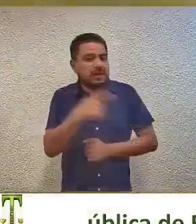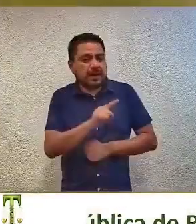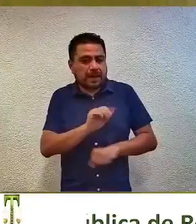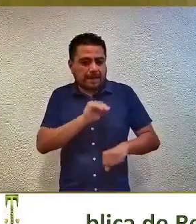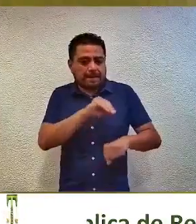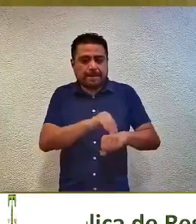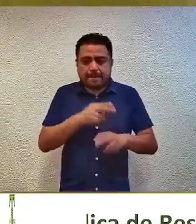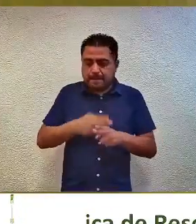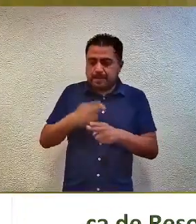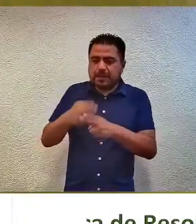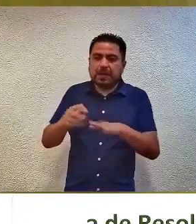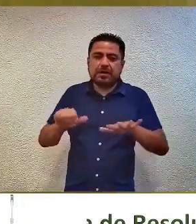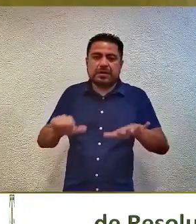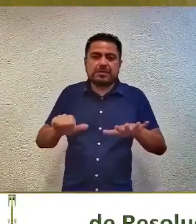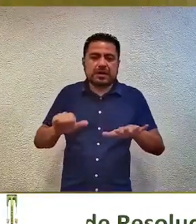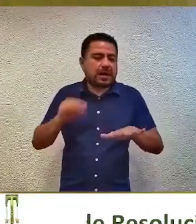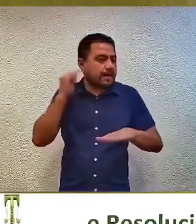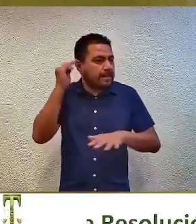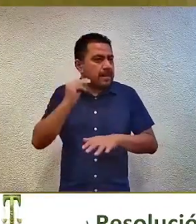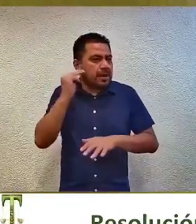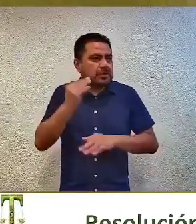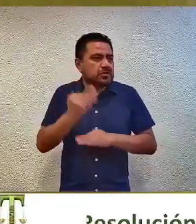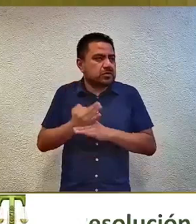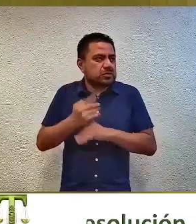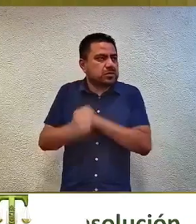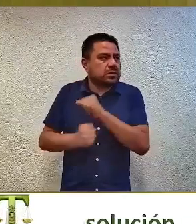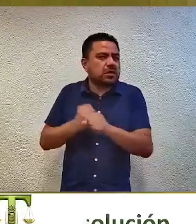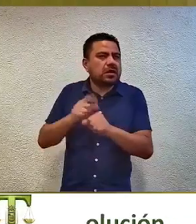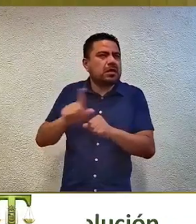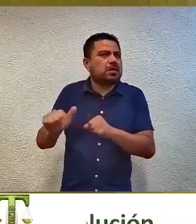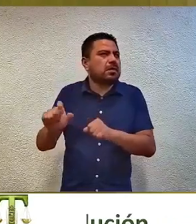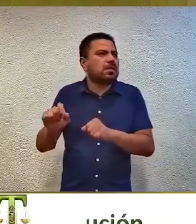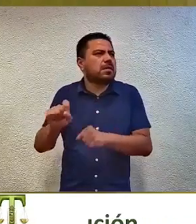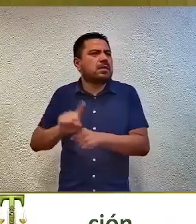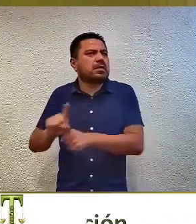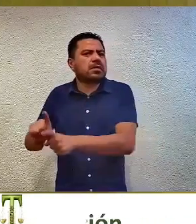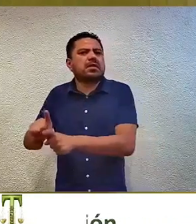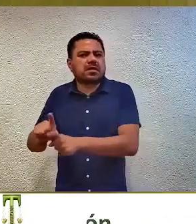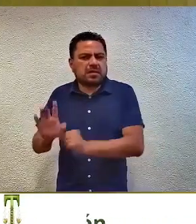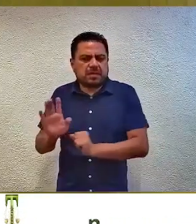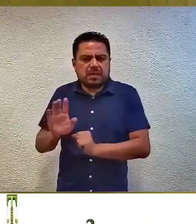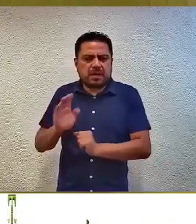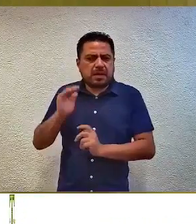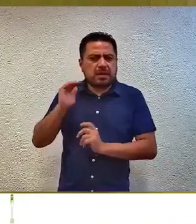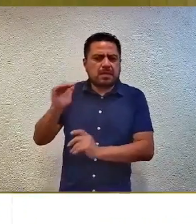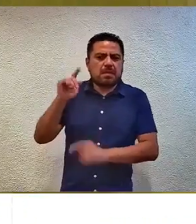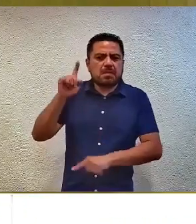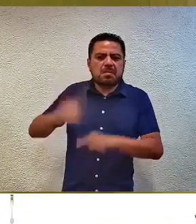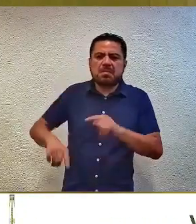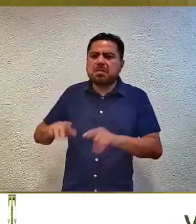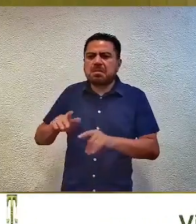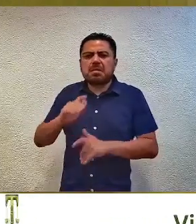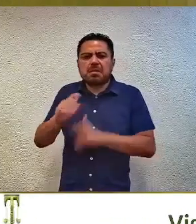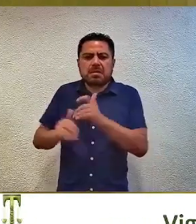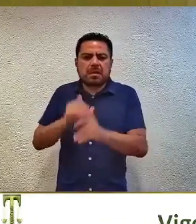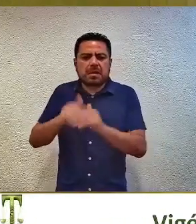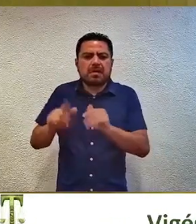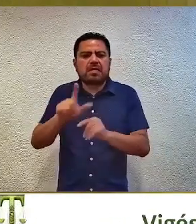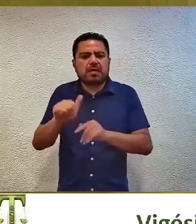el 16 de marzo de este año, 29 días después de fenecido el plazo, este órgano jurisdiccional determina